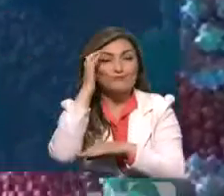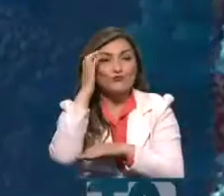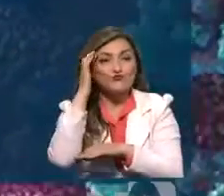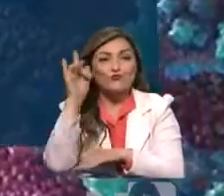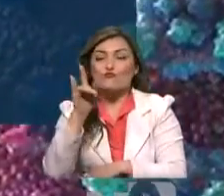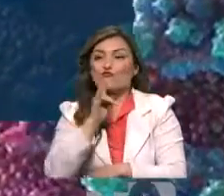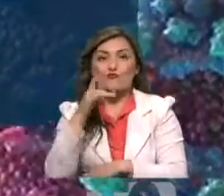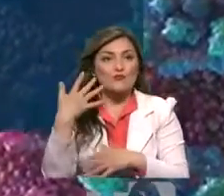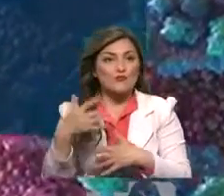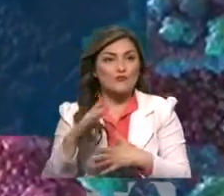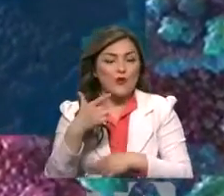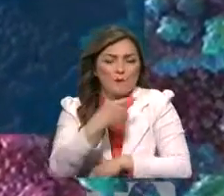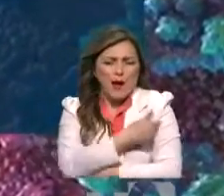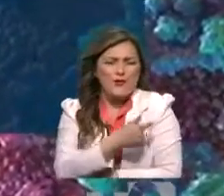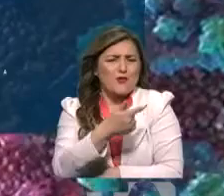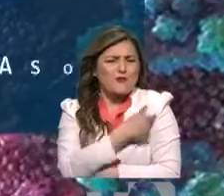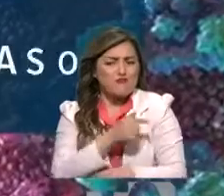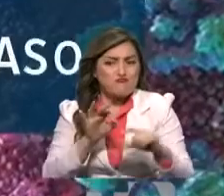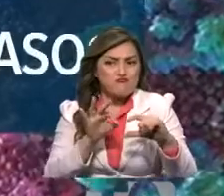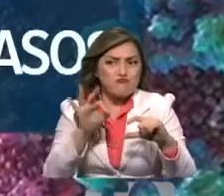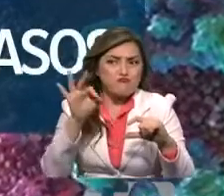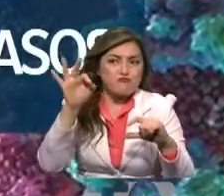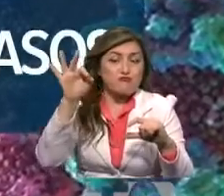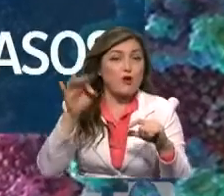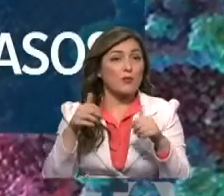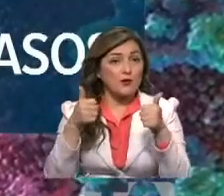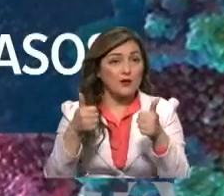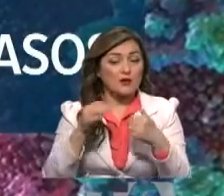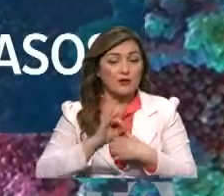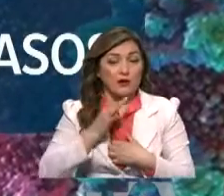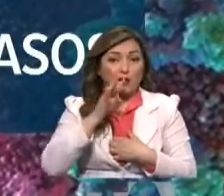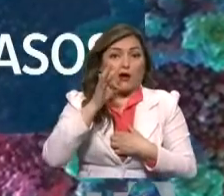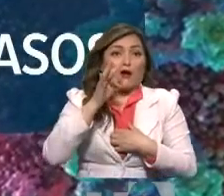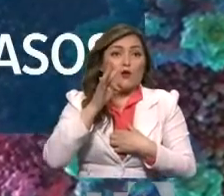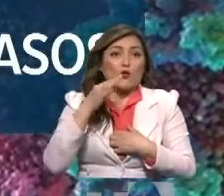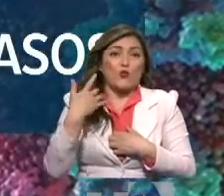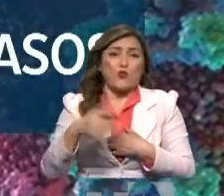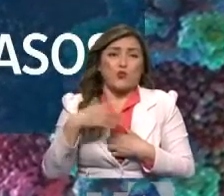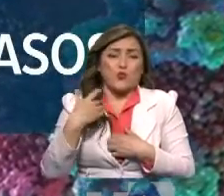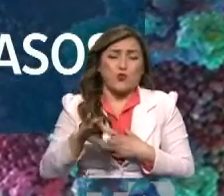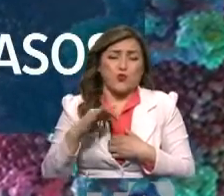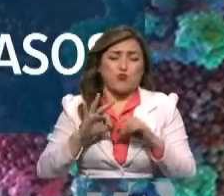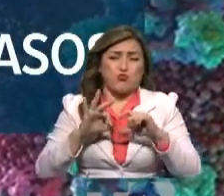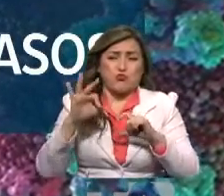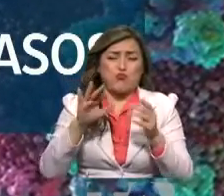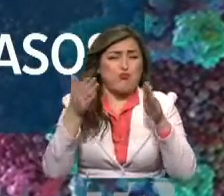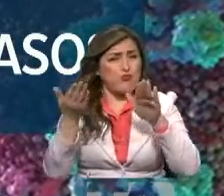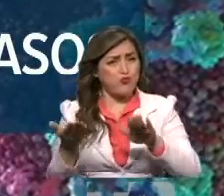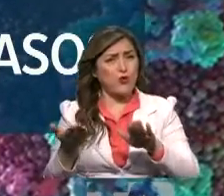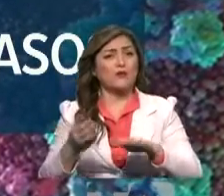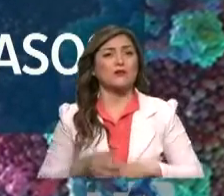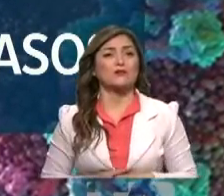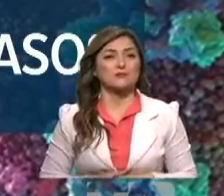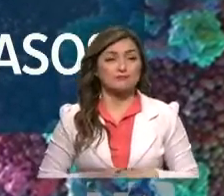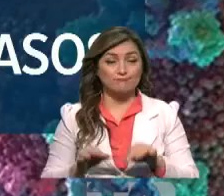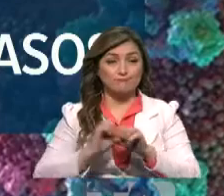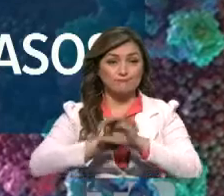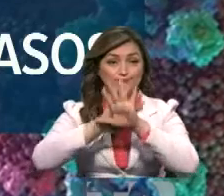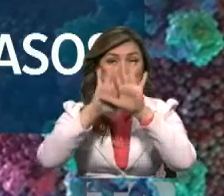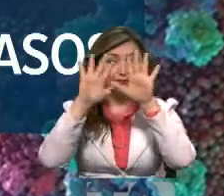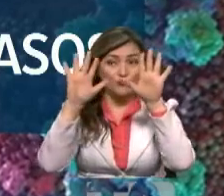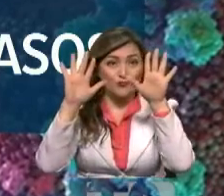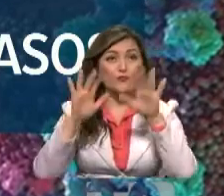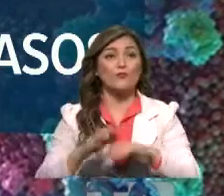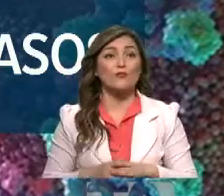de los altos niveles de vacunación, se ha reportado un incremento en el número de casos y muertes. Sin embargo, hay que ser muy claro,